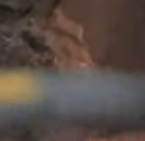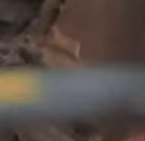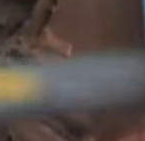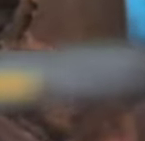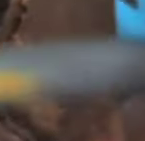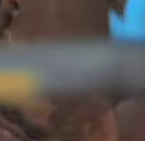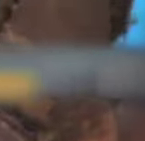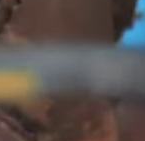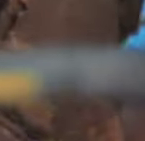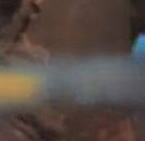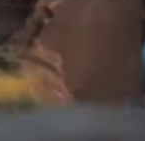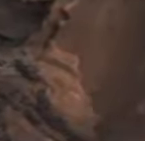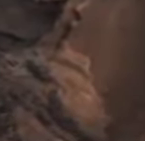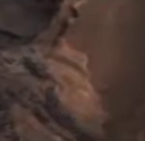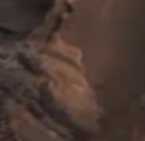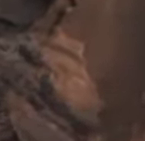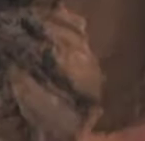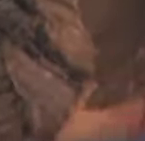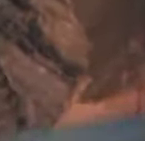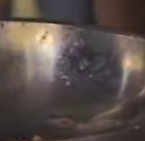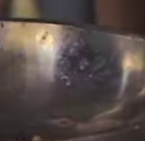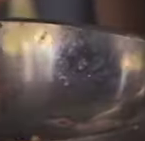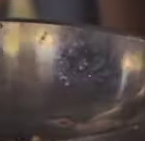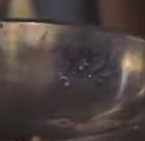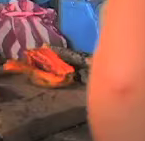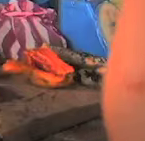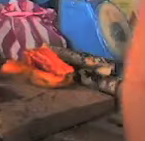Si las quieren conocer, aquí están encima.